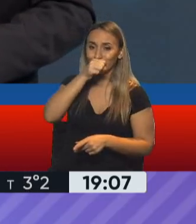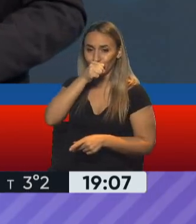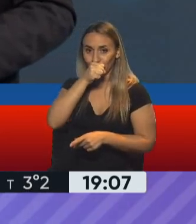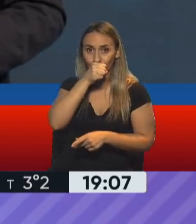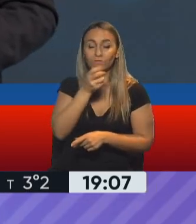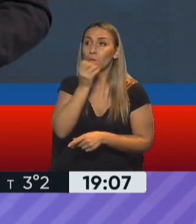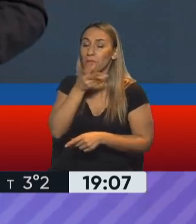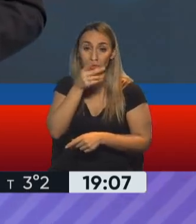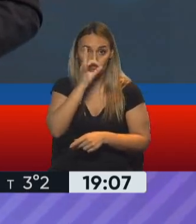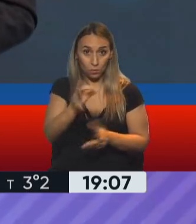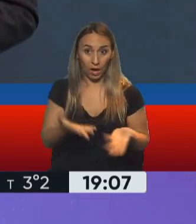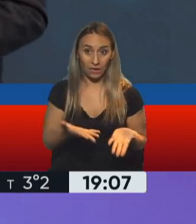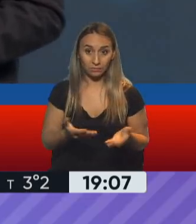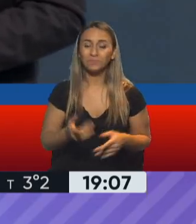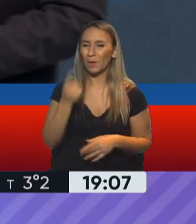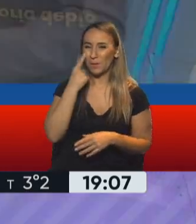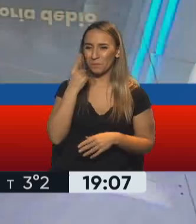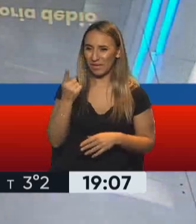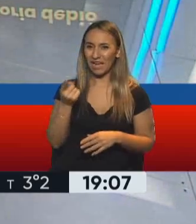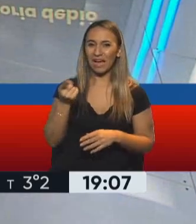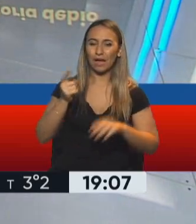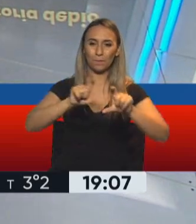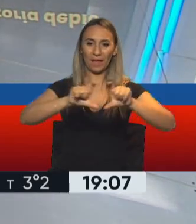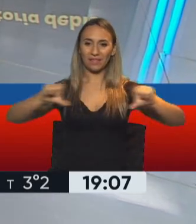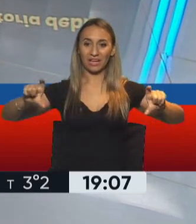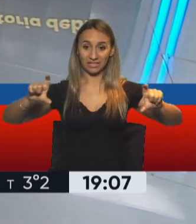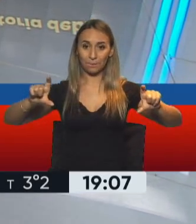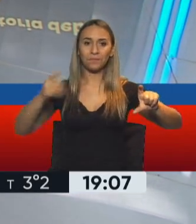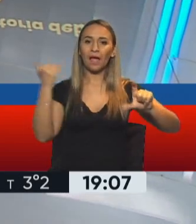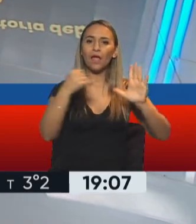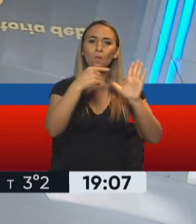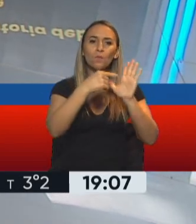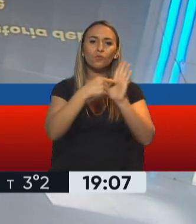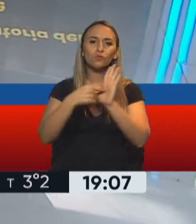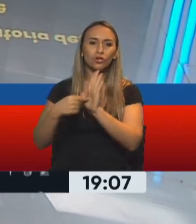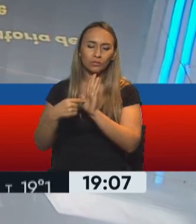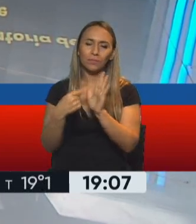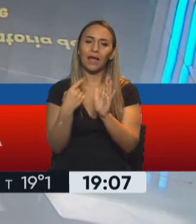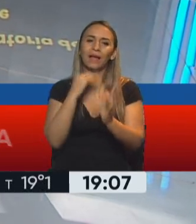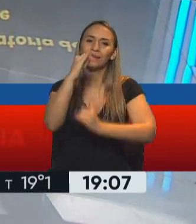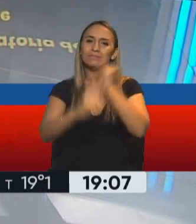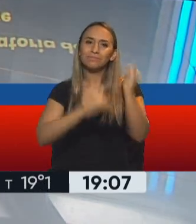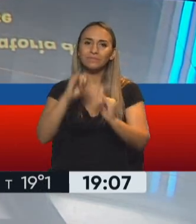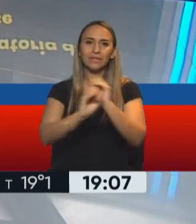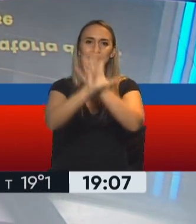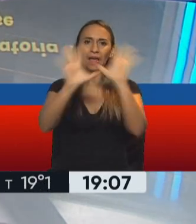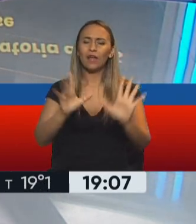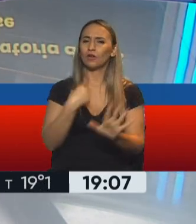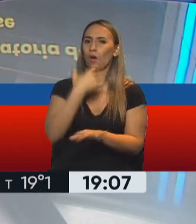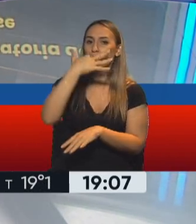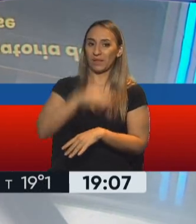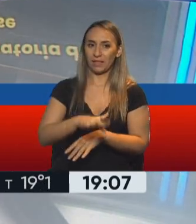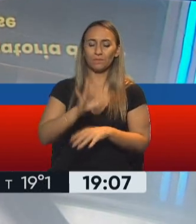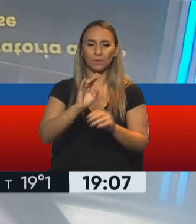dato. Vengamos a la pantalla. Porque allí tenemos algunos tips como para seguir entendiendo, que vas a explicar